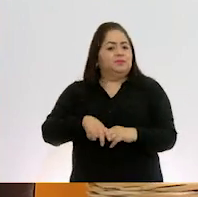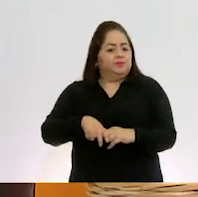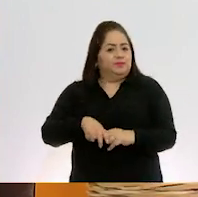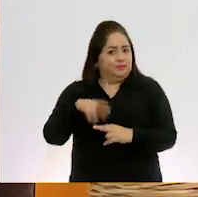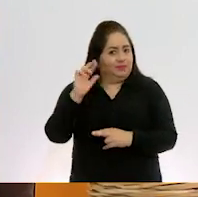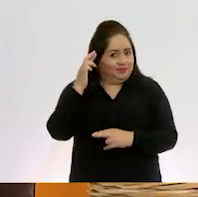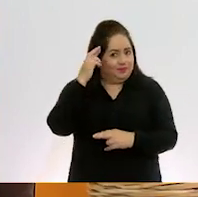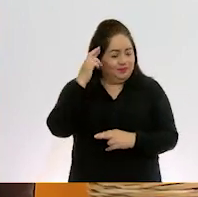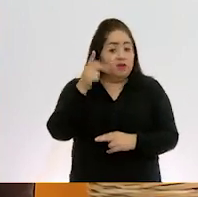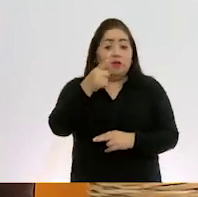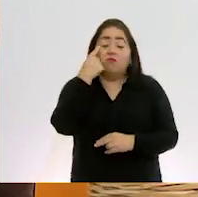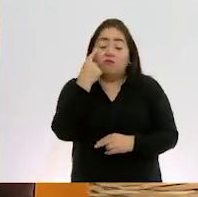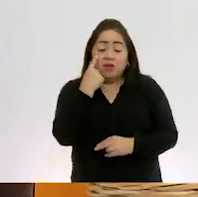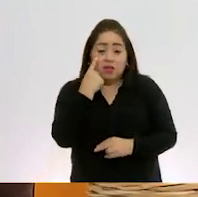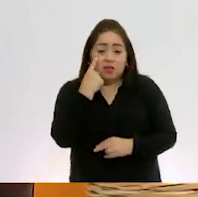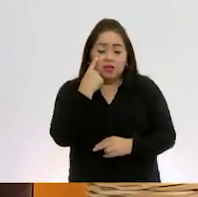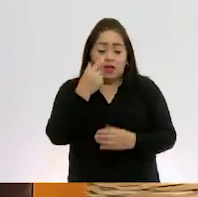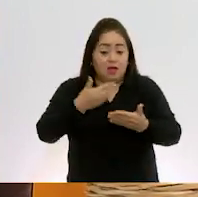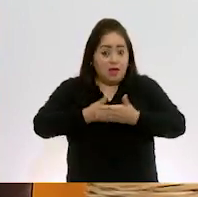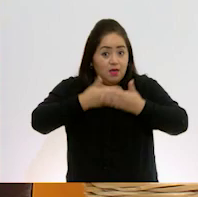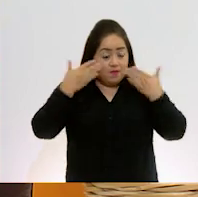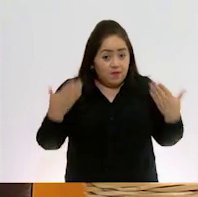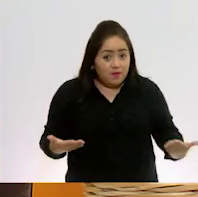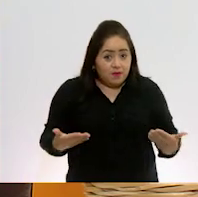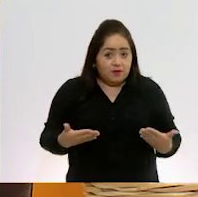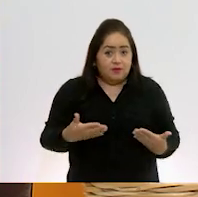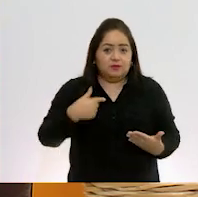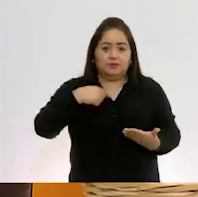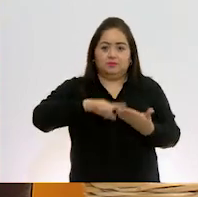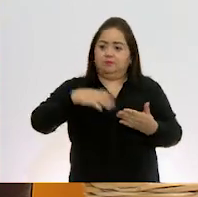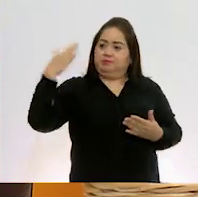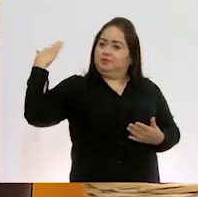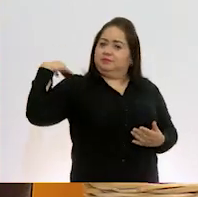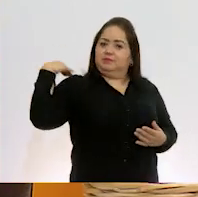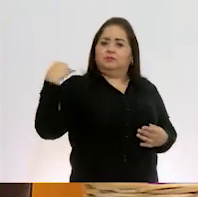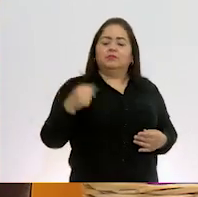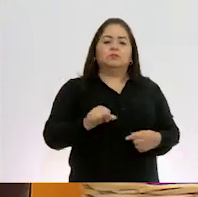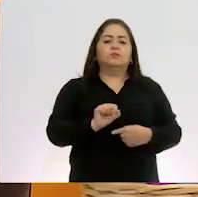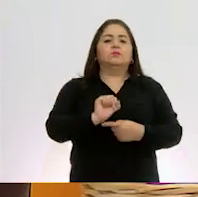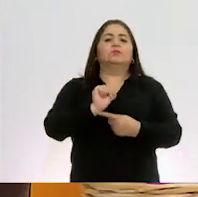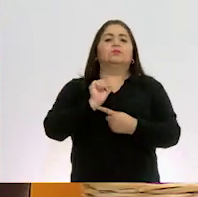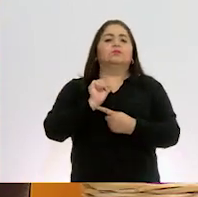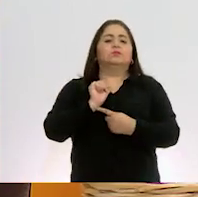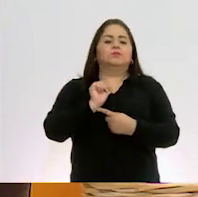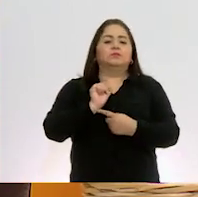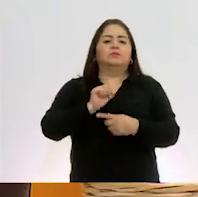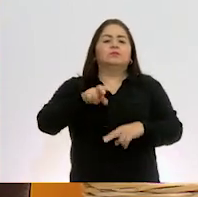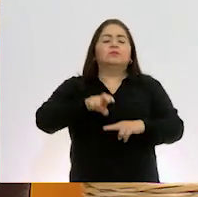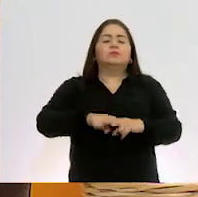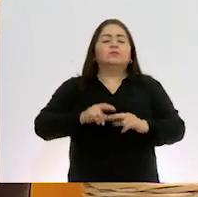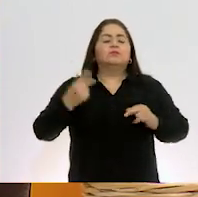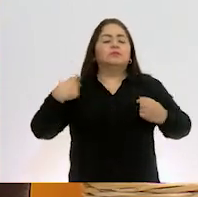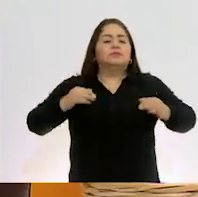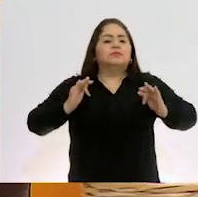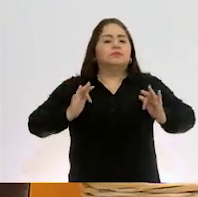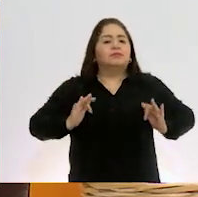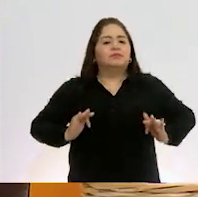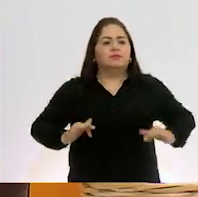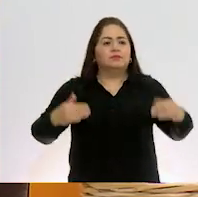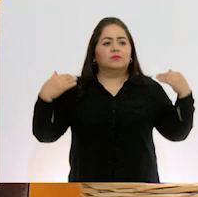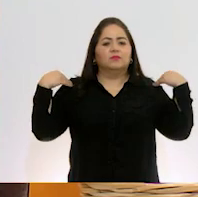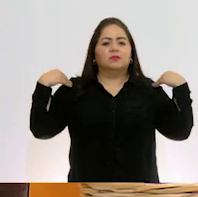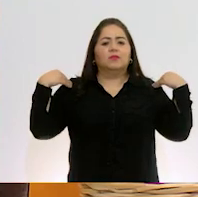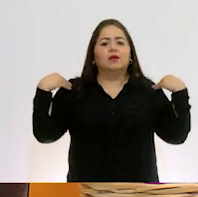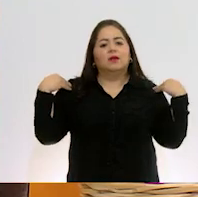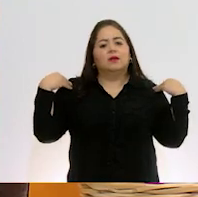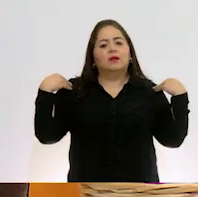acuerdo? Fíjate bien. Ahora, voy a poner mi espalda derechita, relajada, hombros